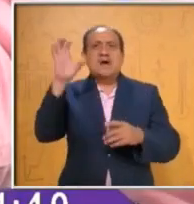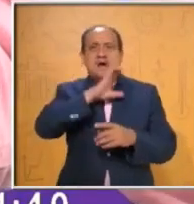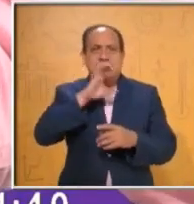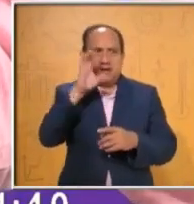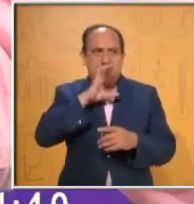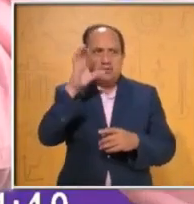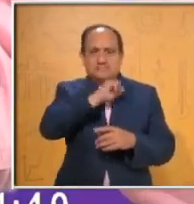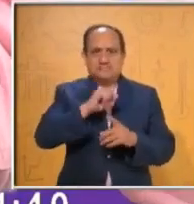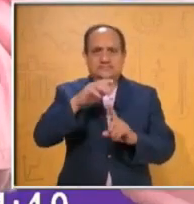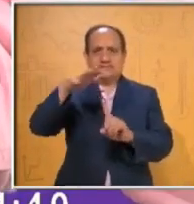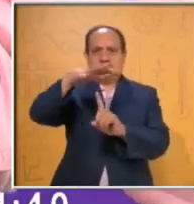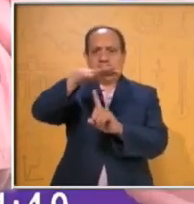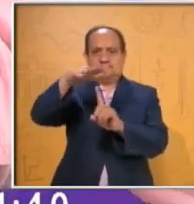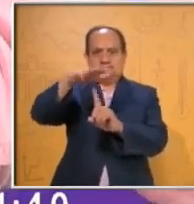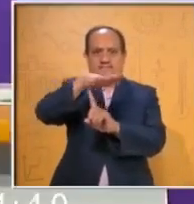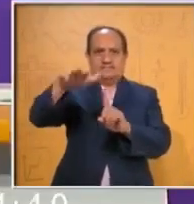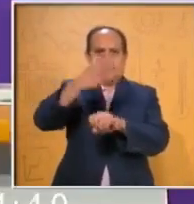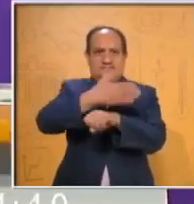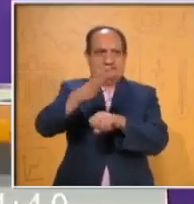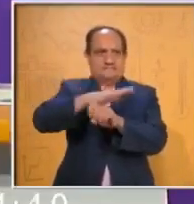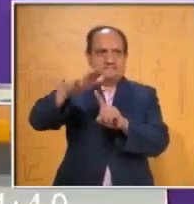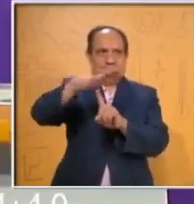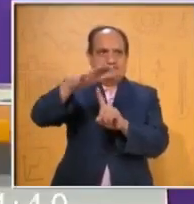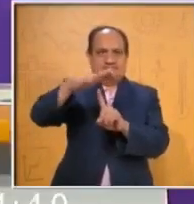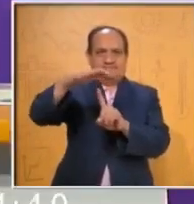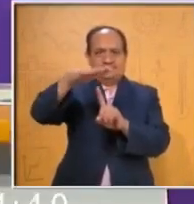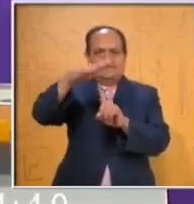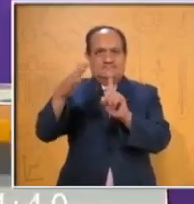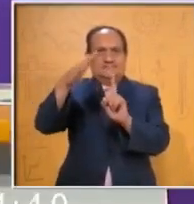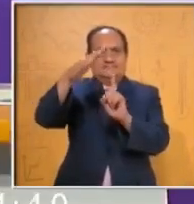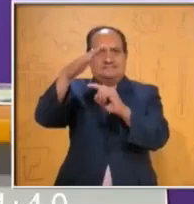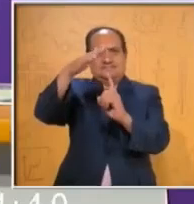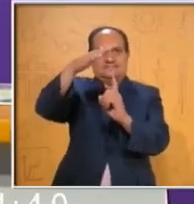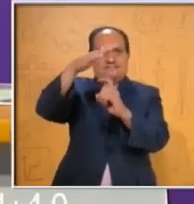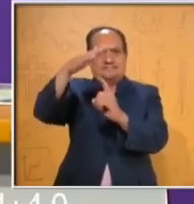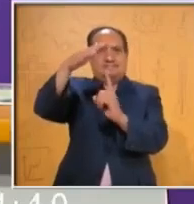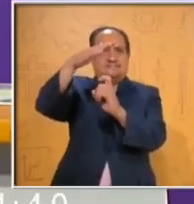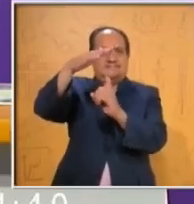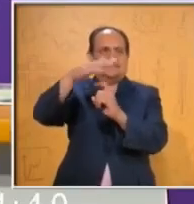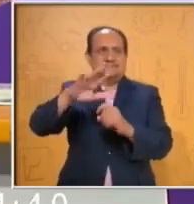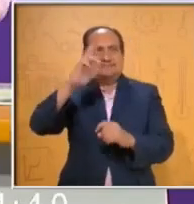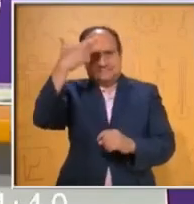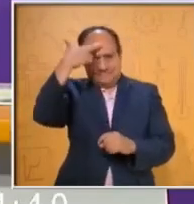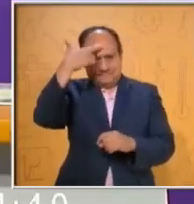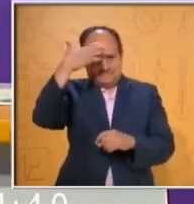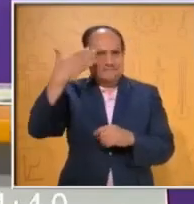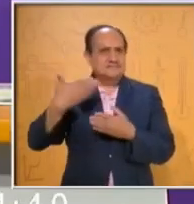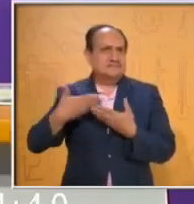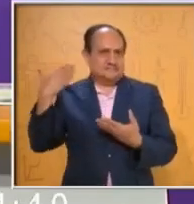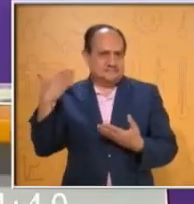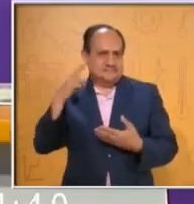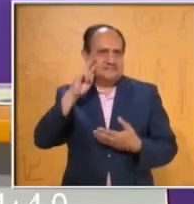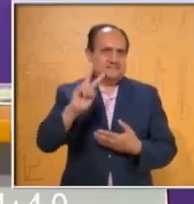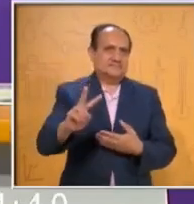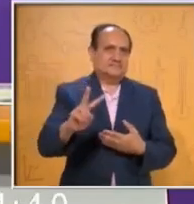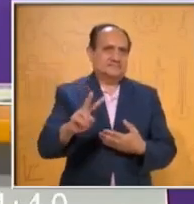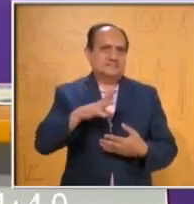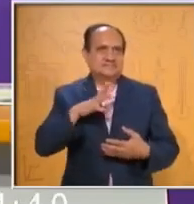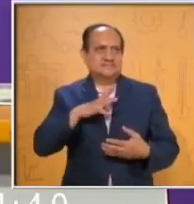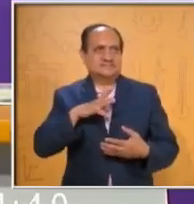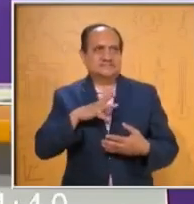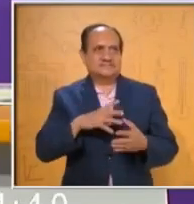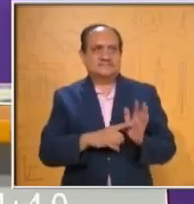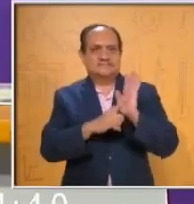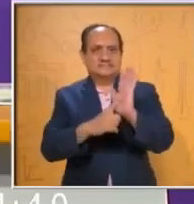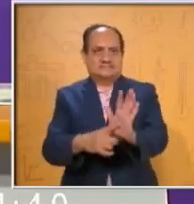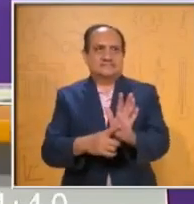en esta tira de aluminio y se está curviando, profe Ricky. Así es, como ustedes recordarán o han visto, aquí tenemos otra.